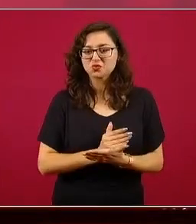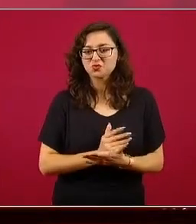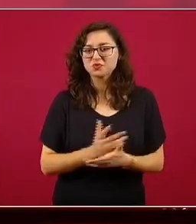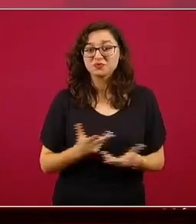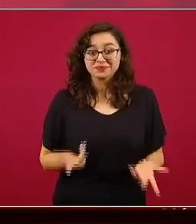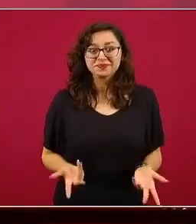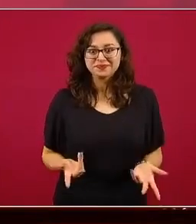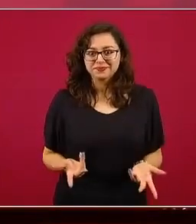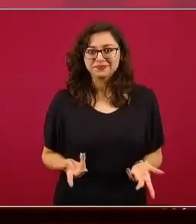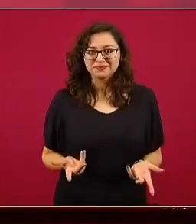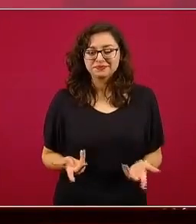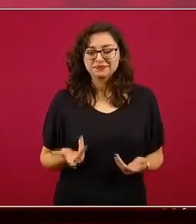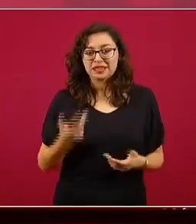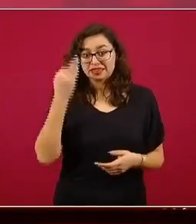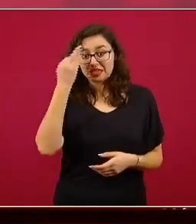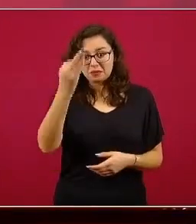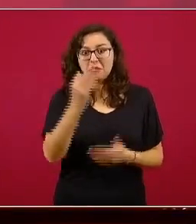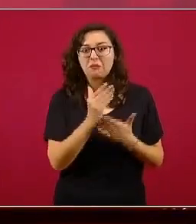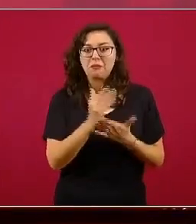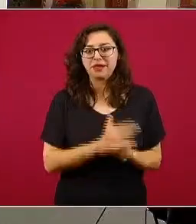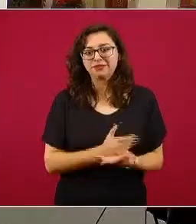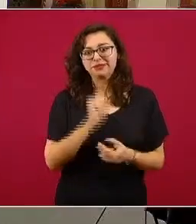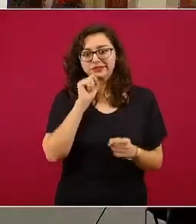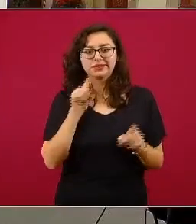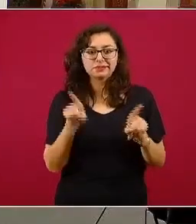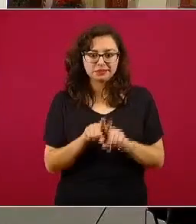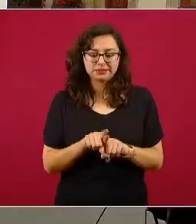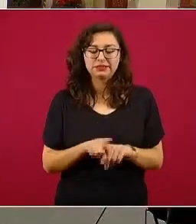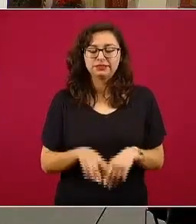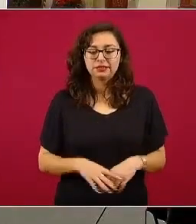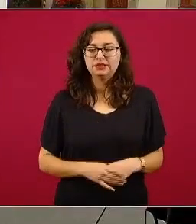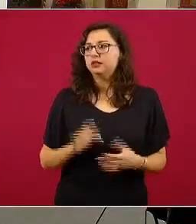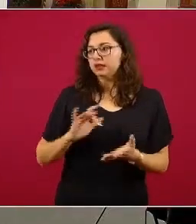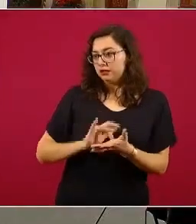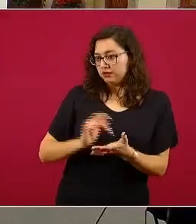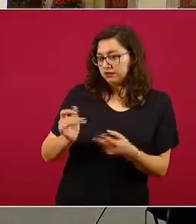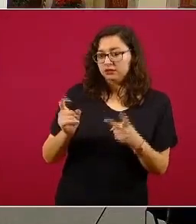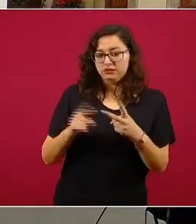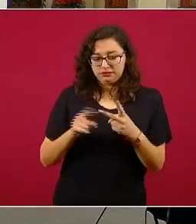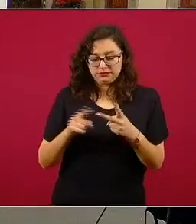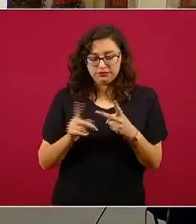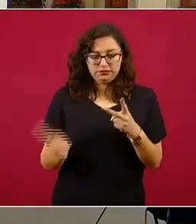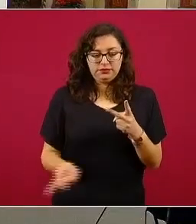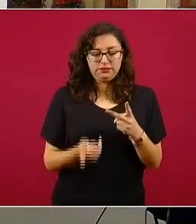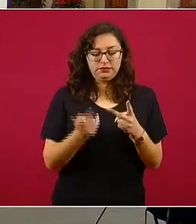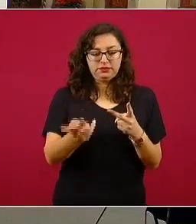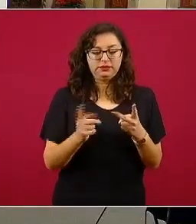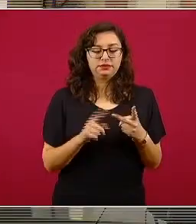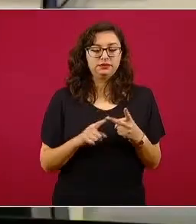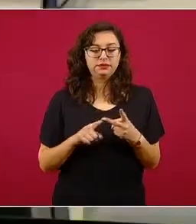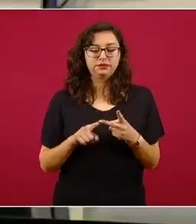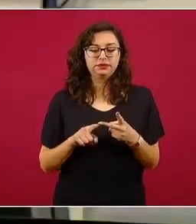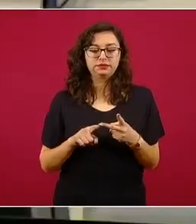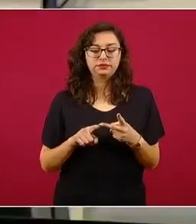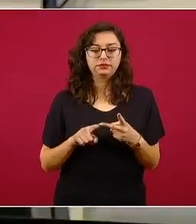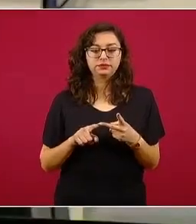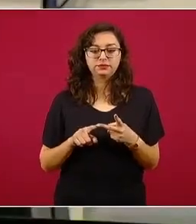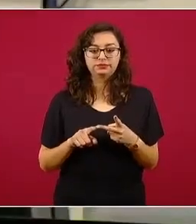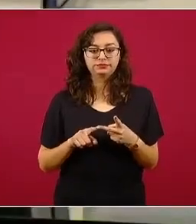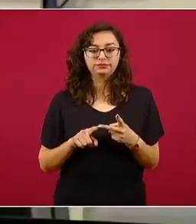van a tener que estar hospitalizados. Muchas gracias. Y gracias. La segunda pregunta es, si ha habido algún